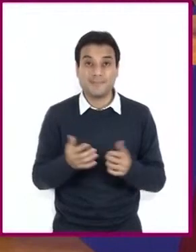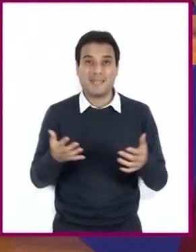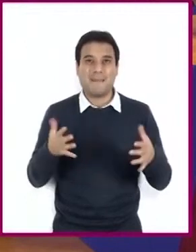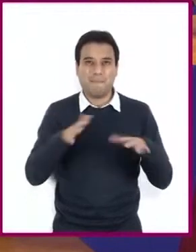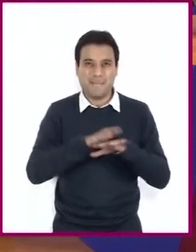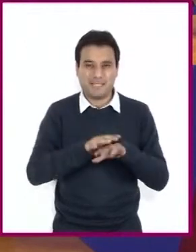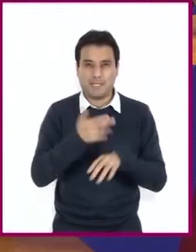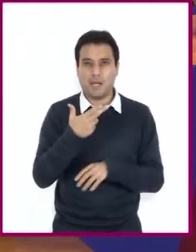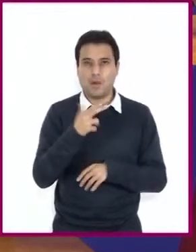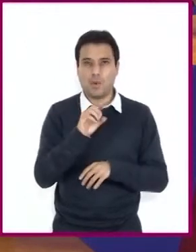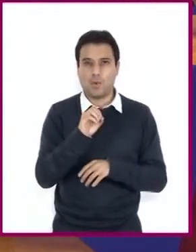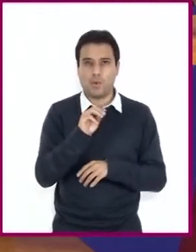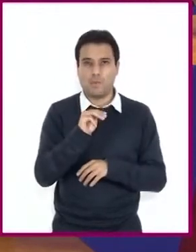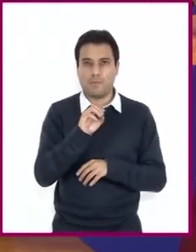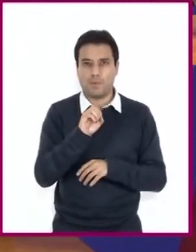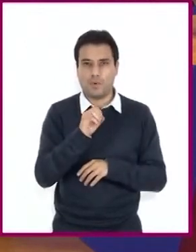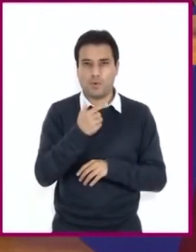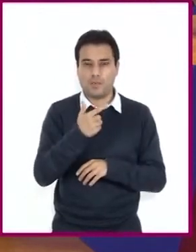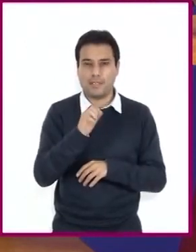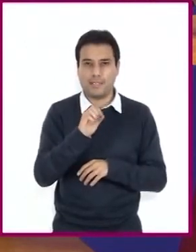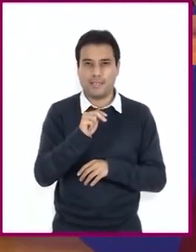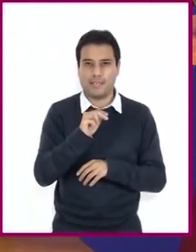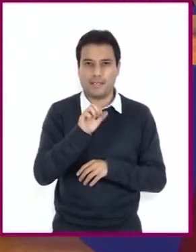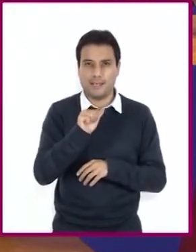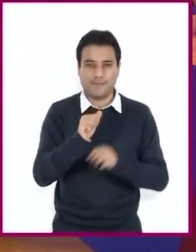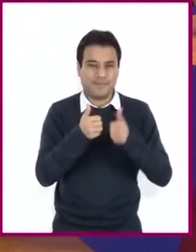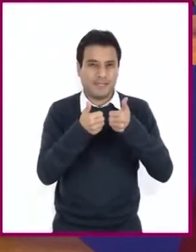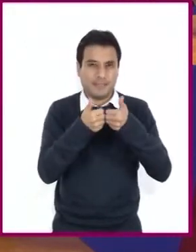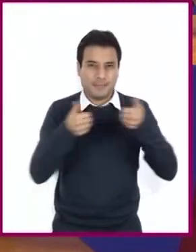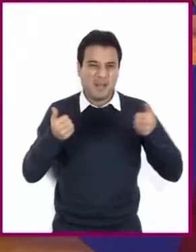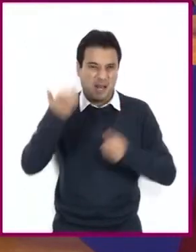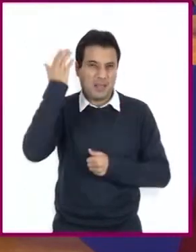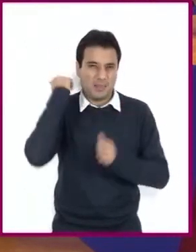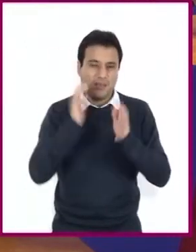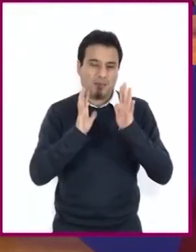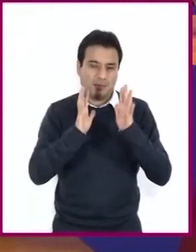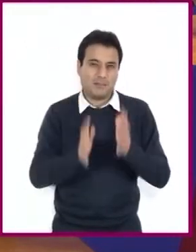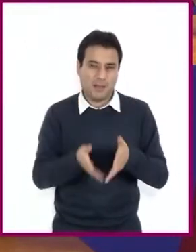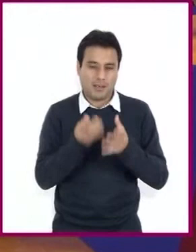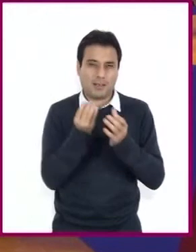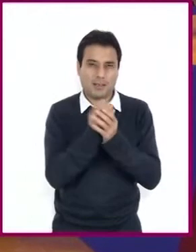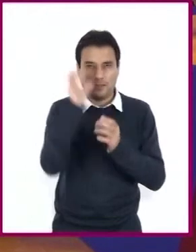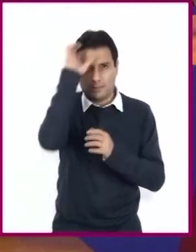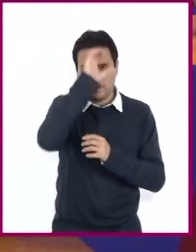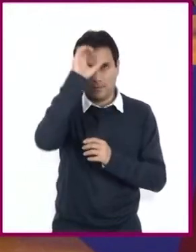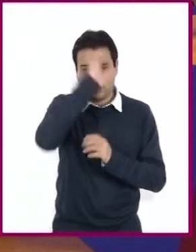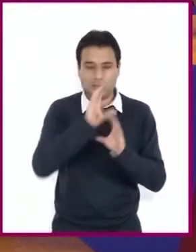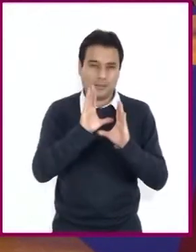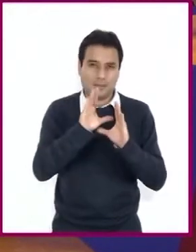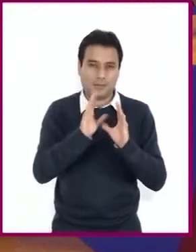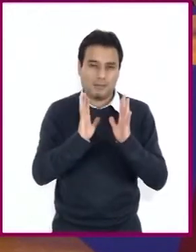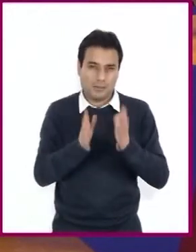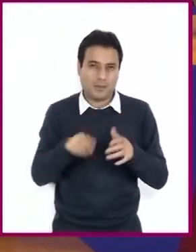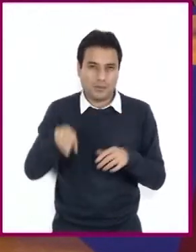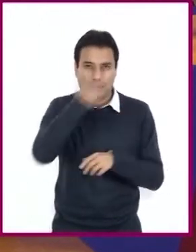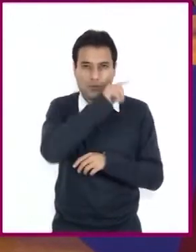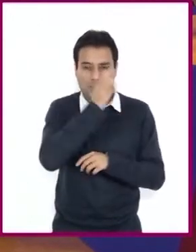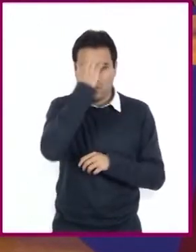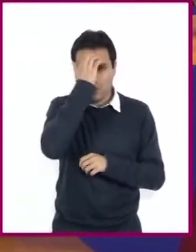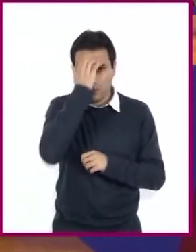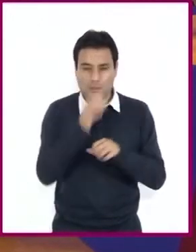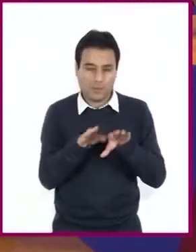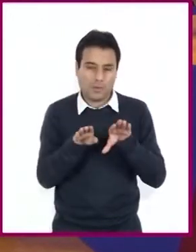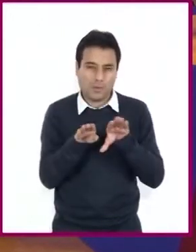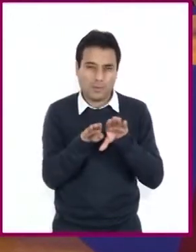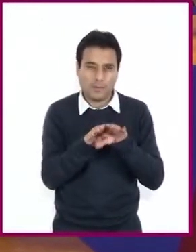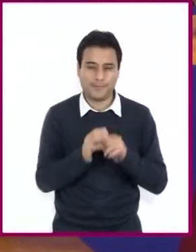homogéneas. Seguramente ya lo han realizado en su clase de ciencias, así que algunos ya deben tener una idea de lo que